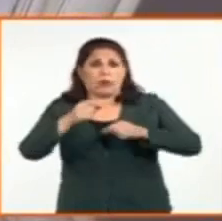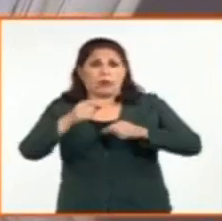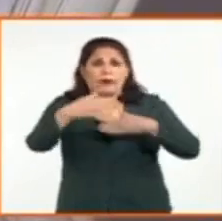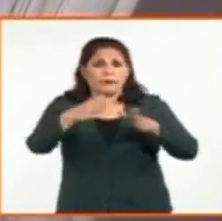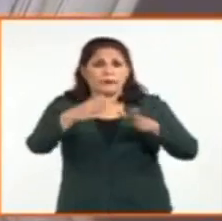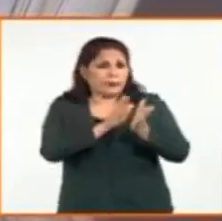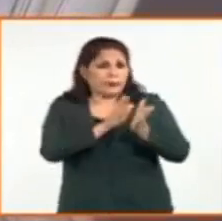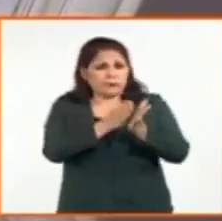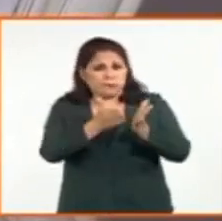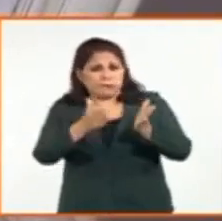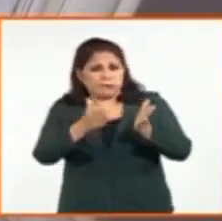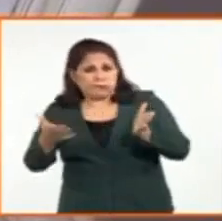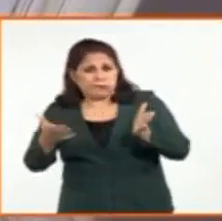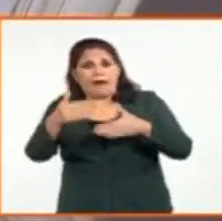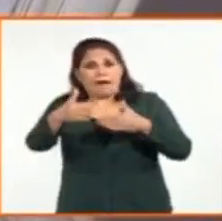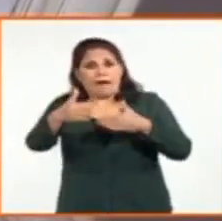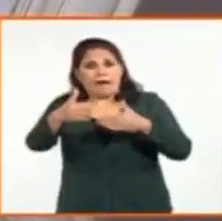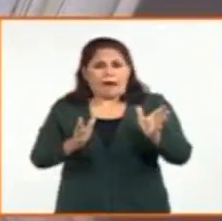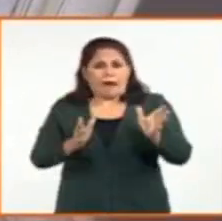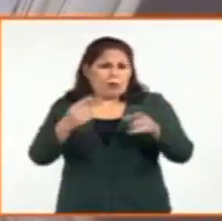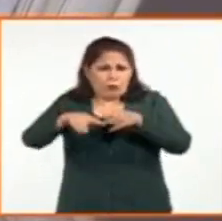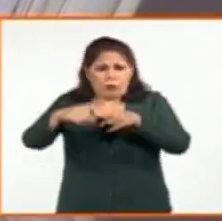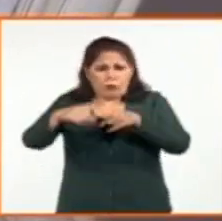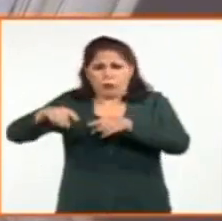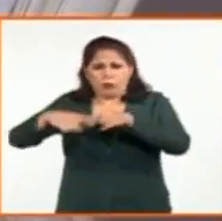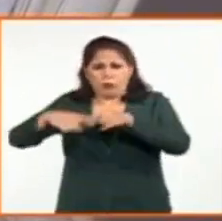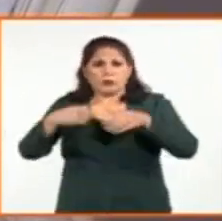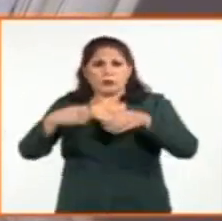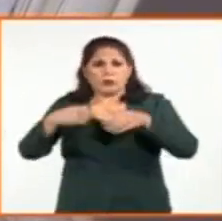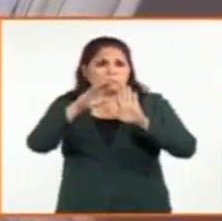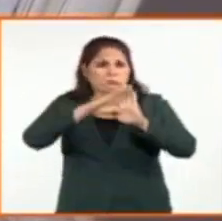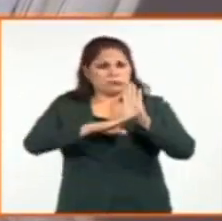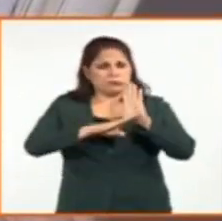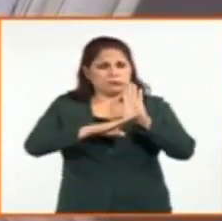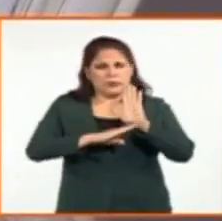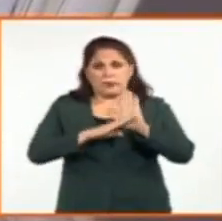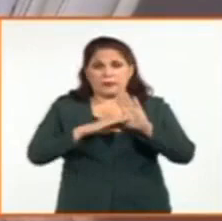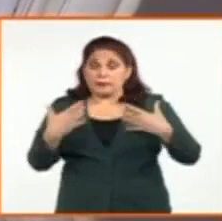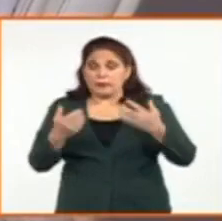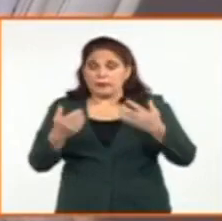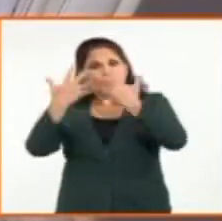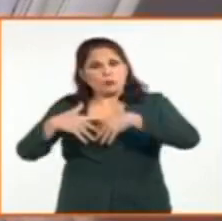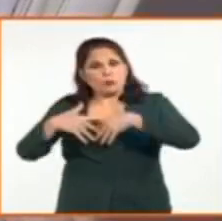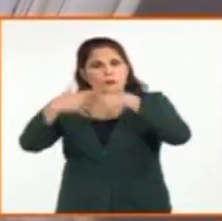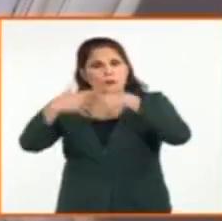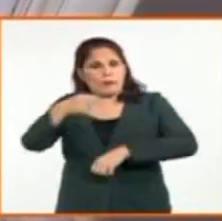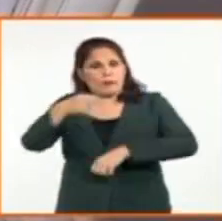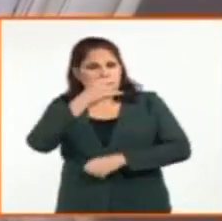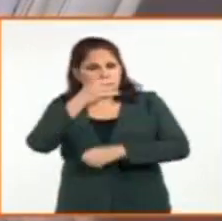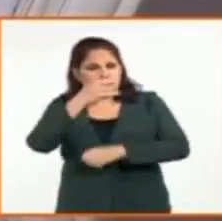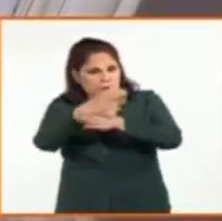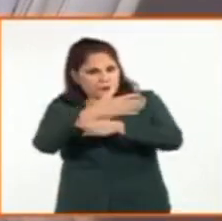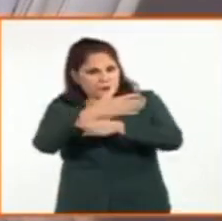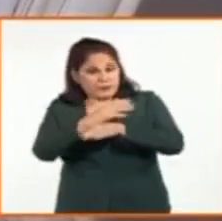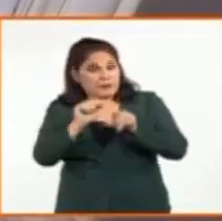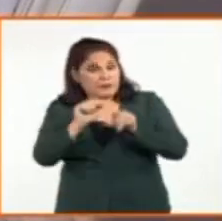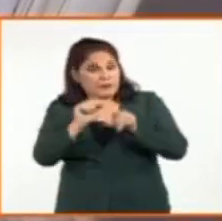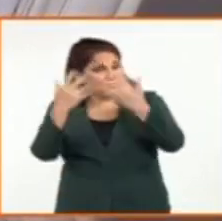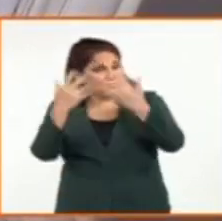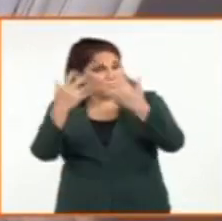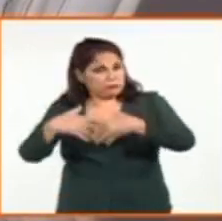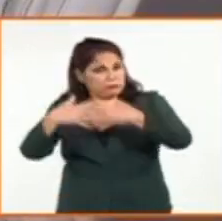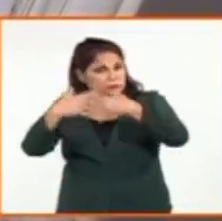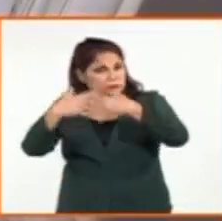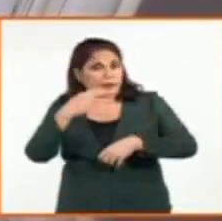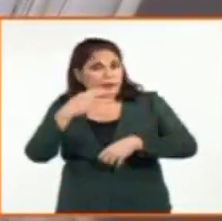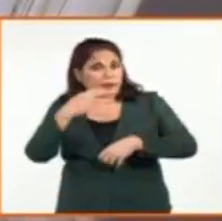plegables, cajas corrugadas, que tienen que ver con todo el programa de la producción de medicamentos. Ha sido parte de la producción, y también para salud